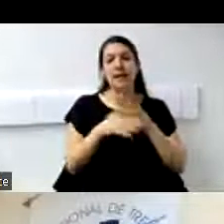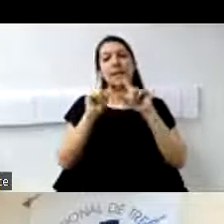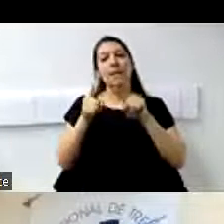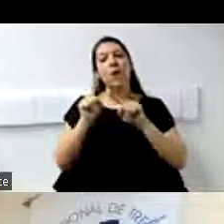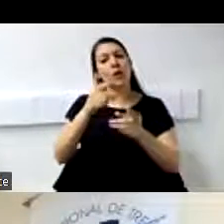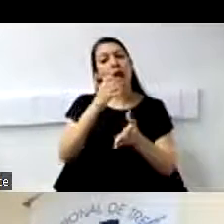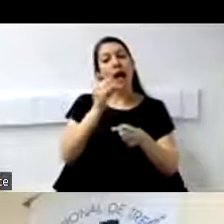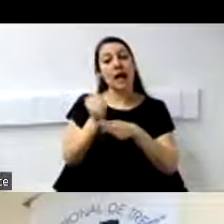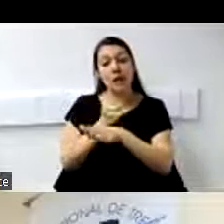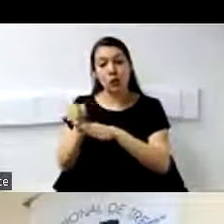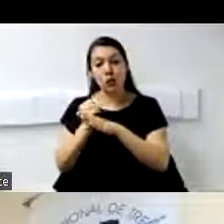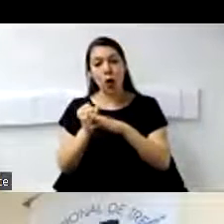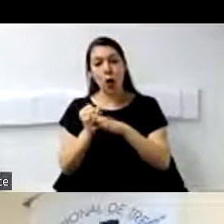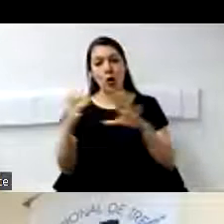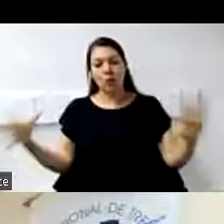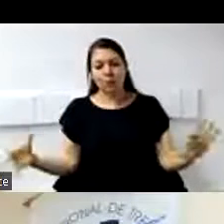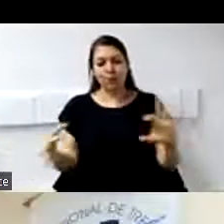otras instituciones